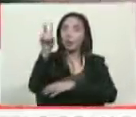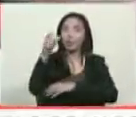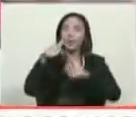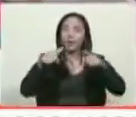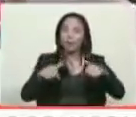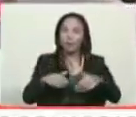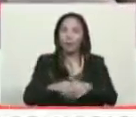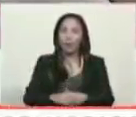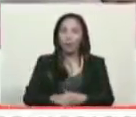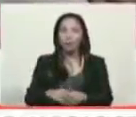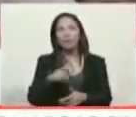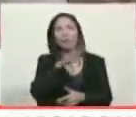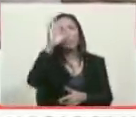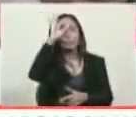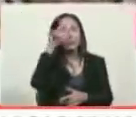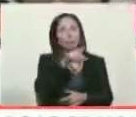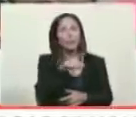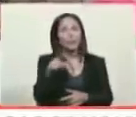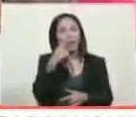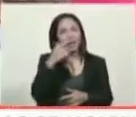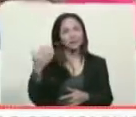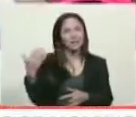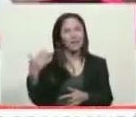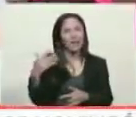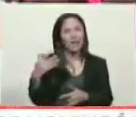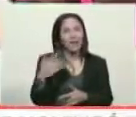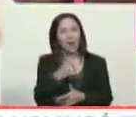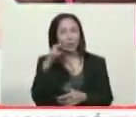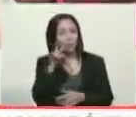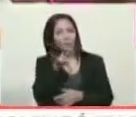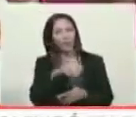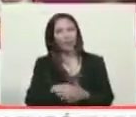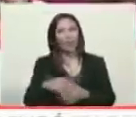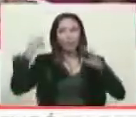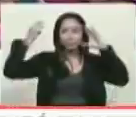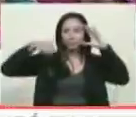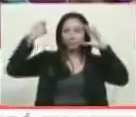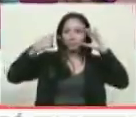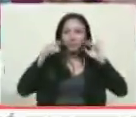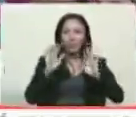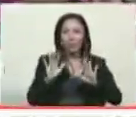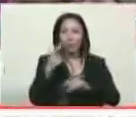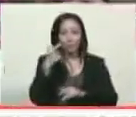miércoles. Yo no sé si ustedes vieron eso. ¿No lo vieron?